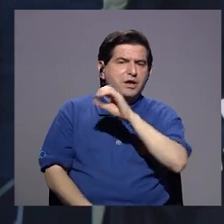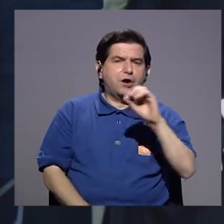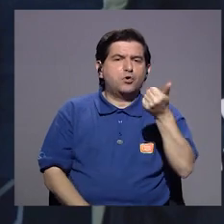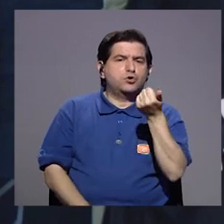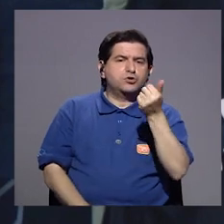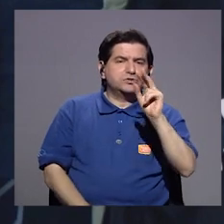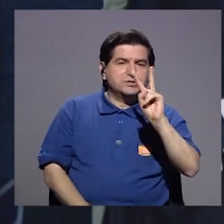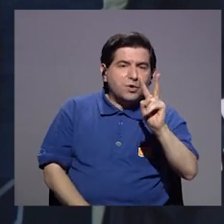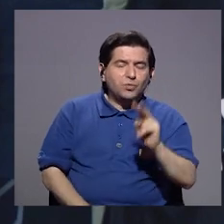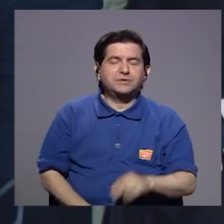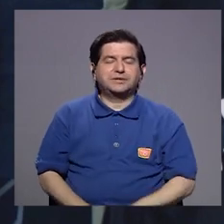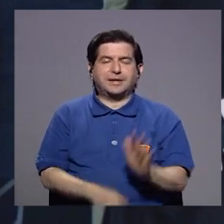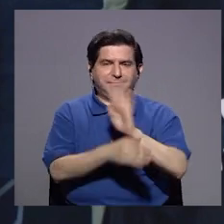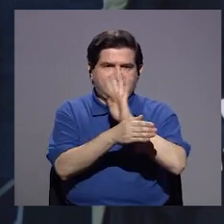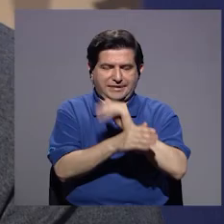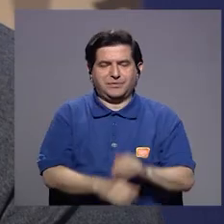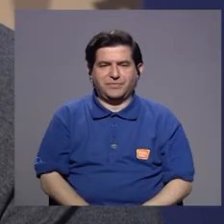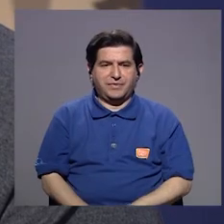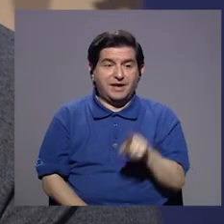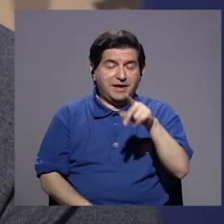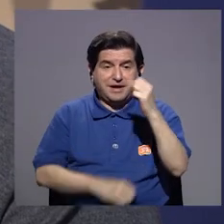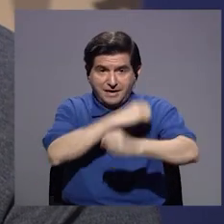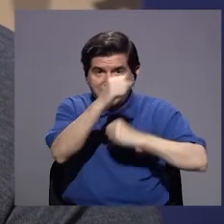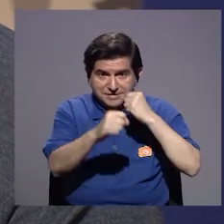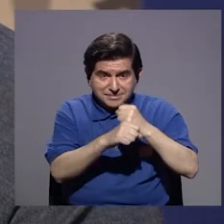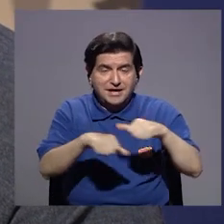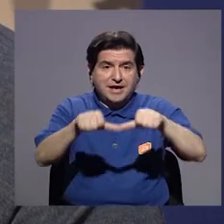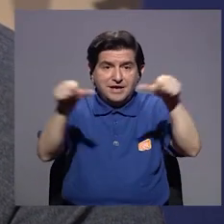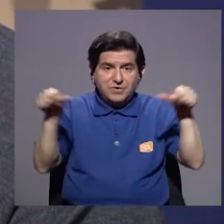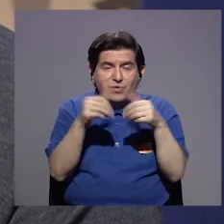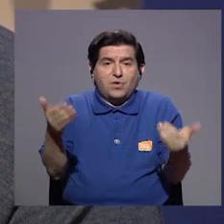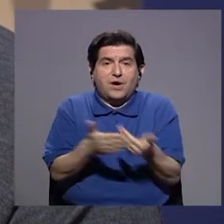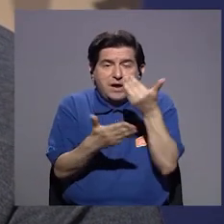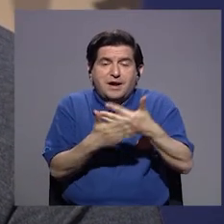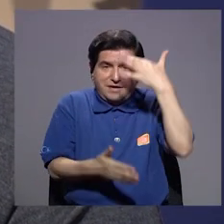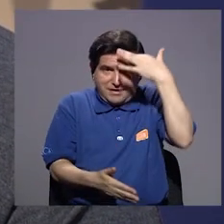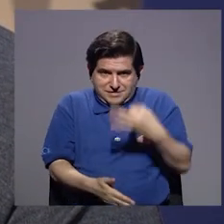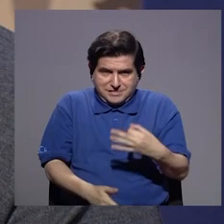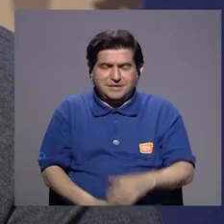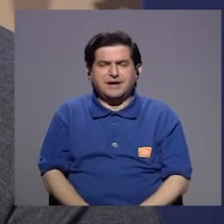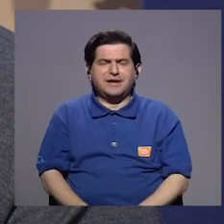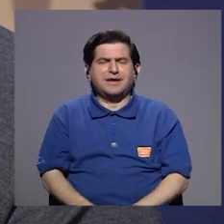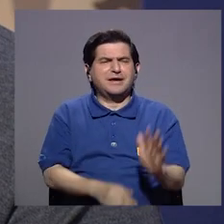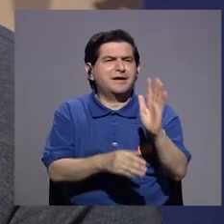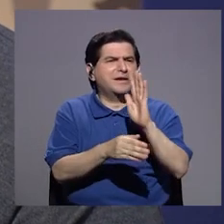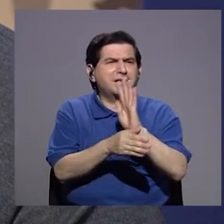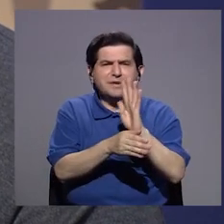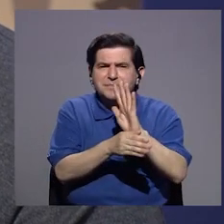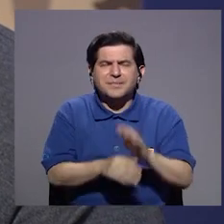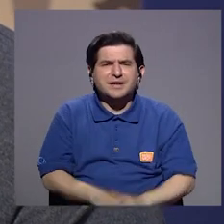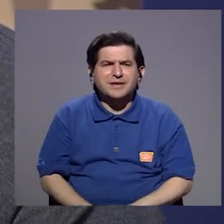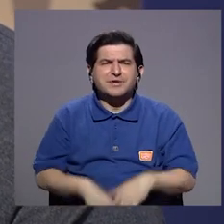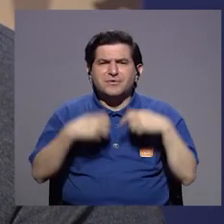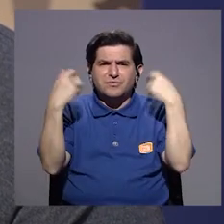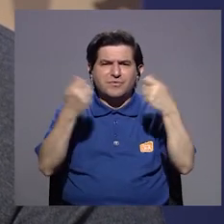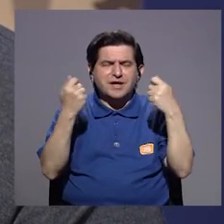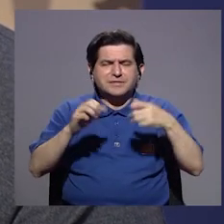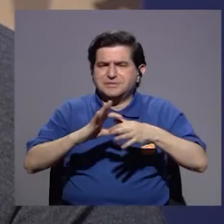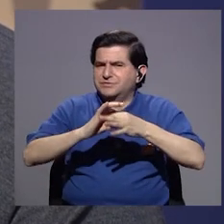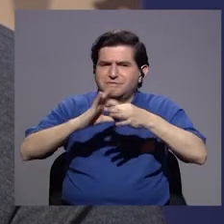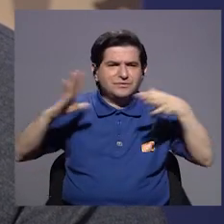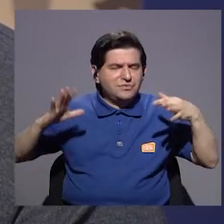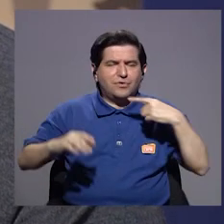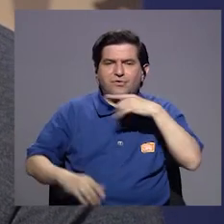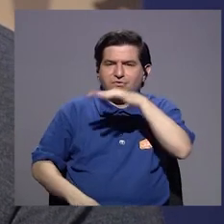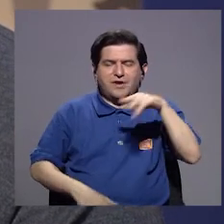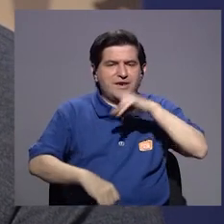película. Y este año estamos presentando secciones nuevas porque creemos que el festival no puede estar desligado de la realidad